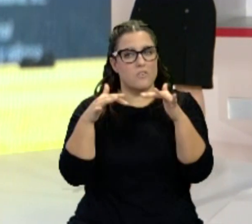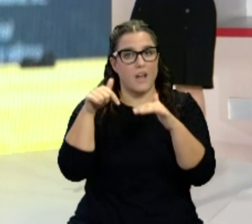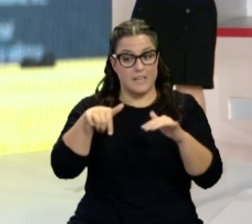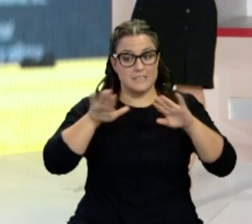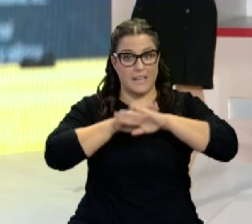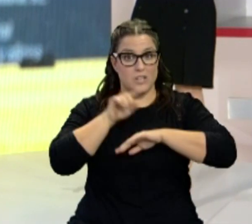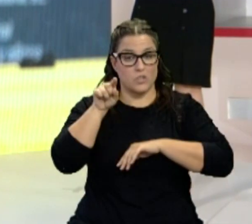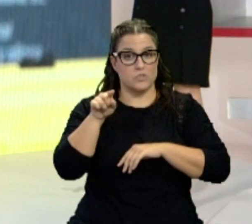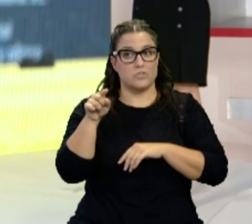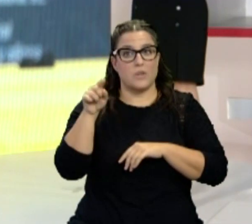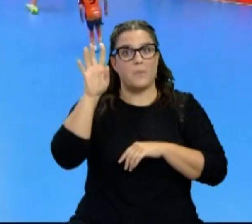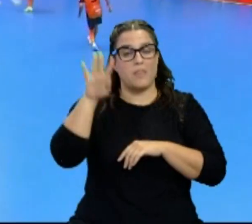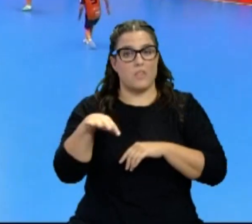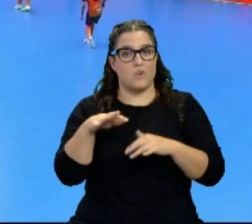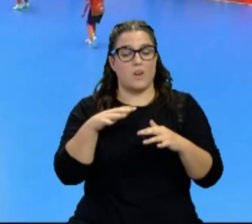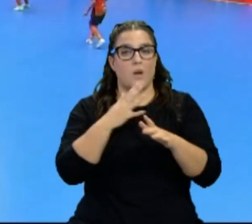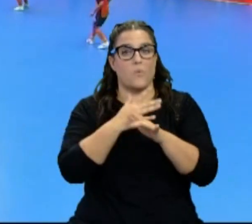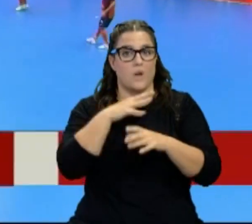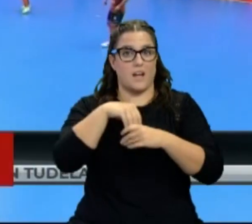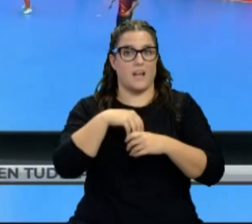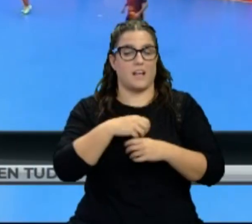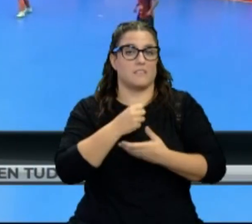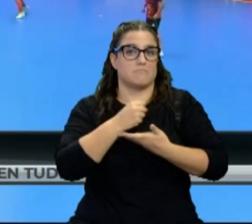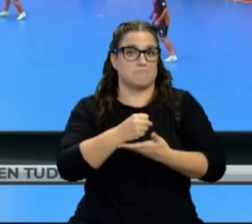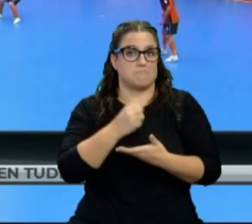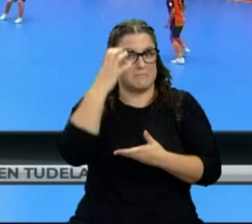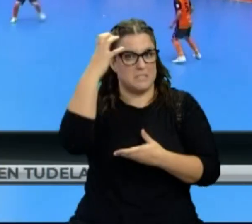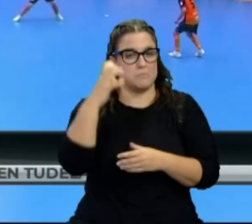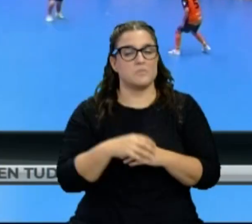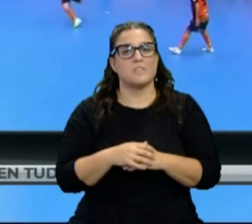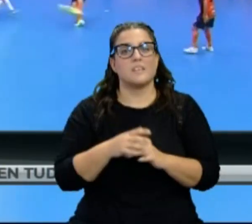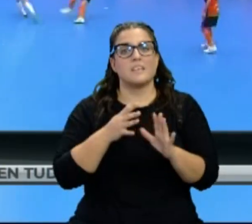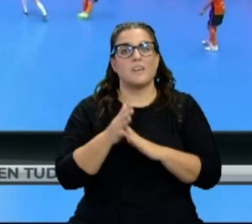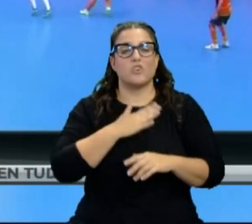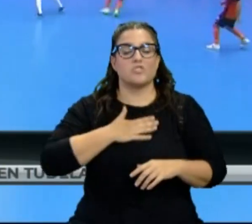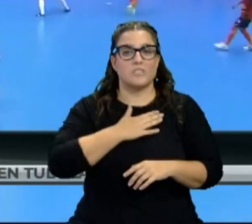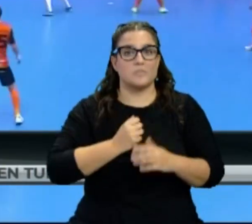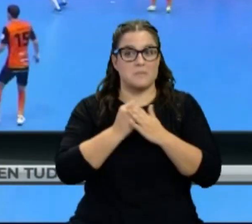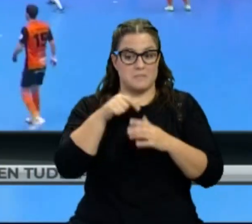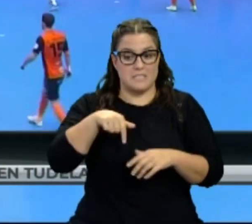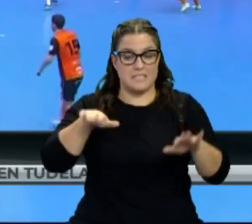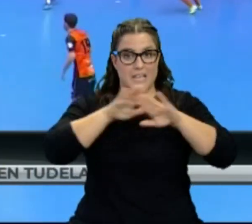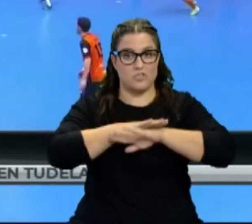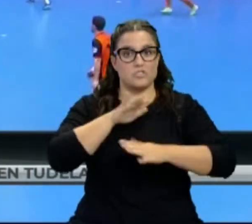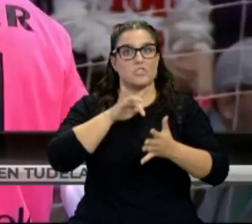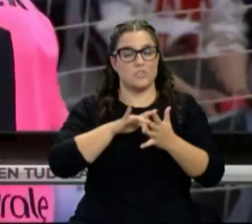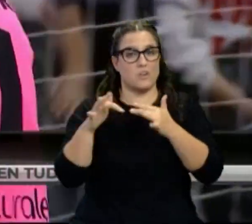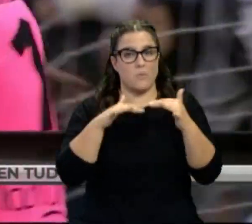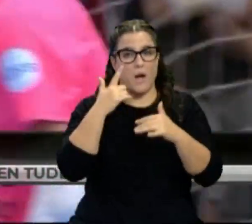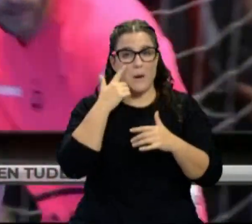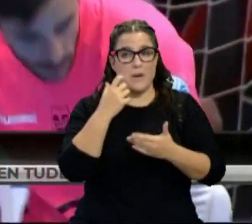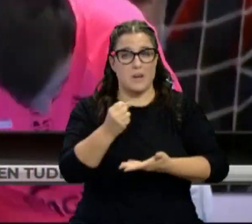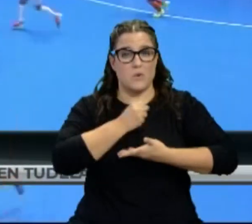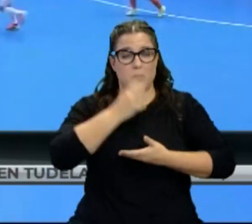noche Champions. Horas antes, a las 6:30, Phil Jumpers y Osasuna Magna se juegan seguir vivos en Copa del Rey. Ambos se enfrentan